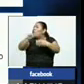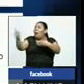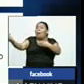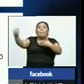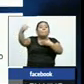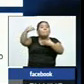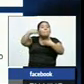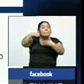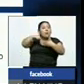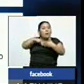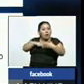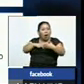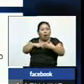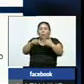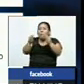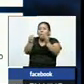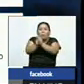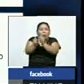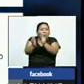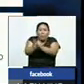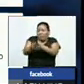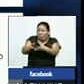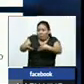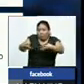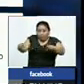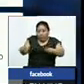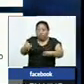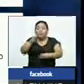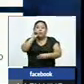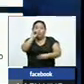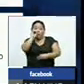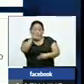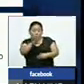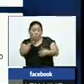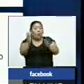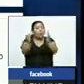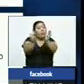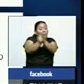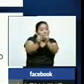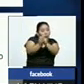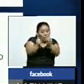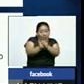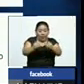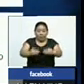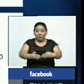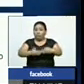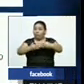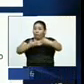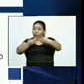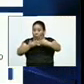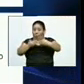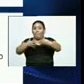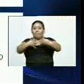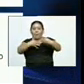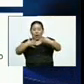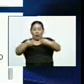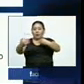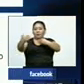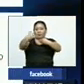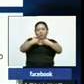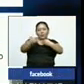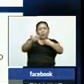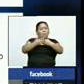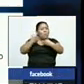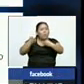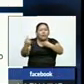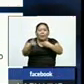todos los problemas resueltos, dijo en medio de la crisis que sufre la frontera sur del país ante la llegada de cientos de